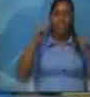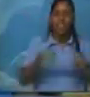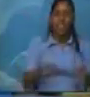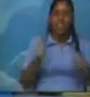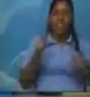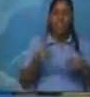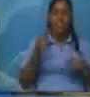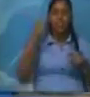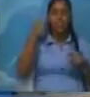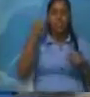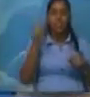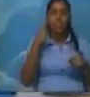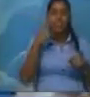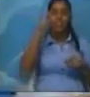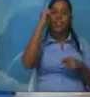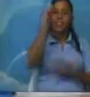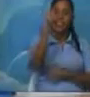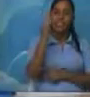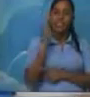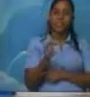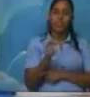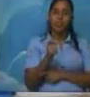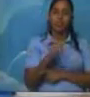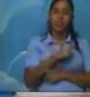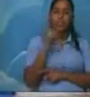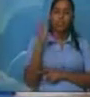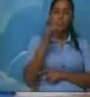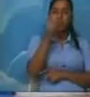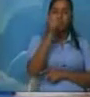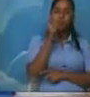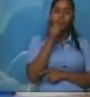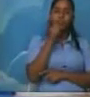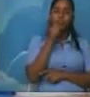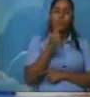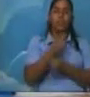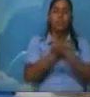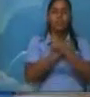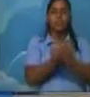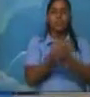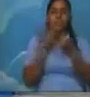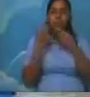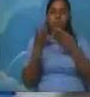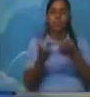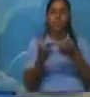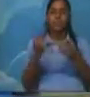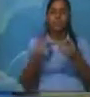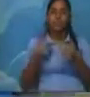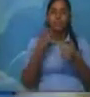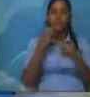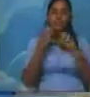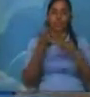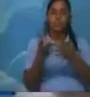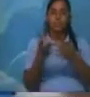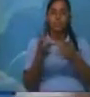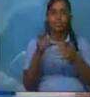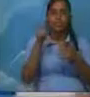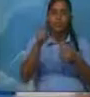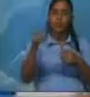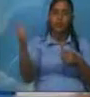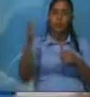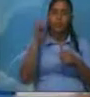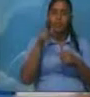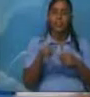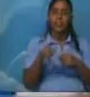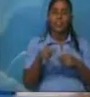aquí para que diera testimonio mi amor cuenta no Yo que voy a contar tú fuiste el que viniste